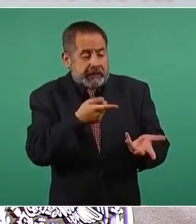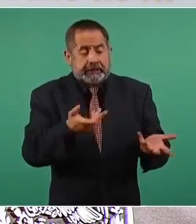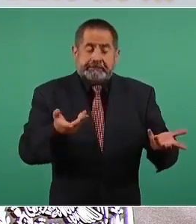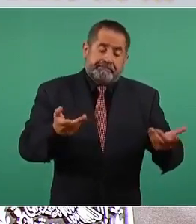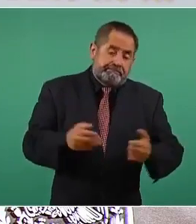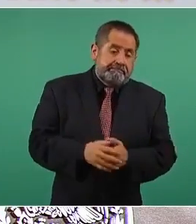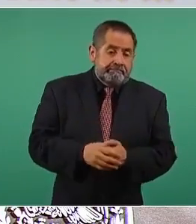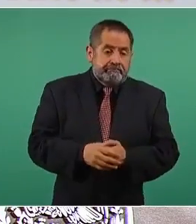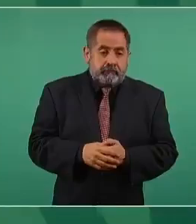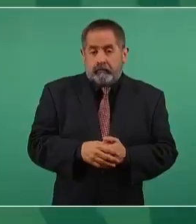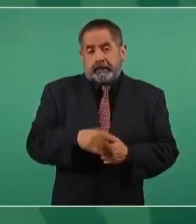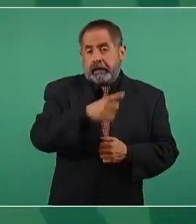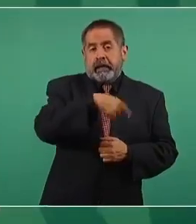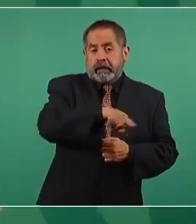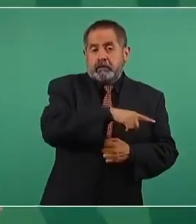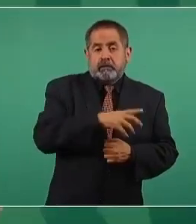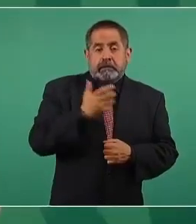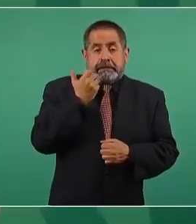desearían